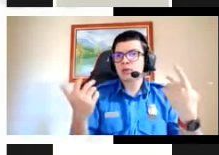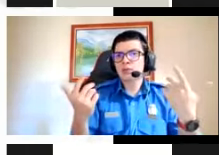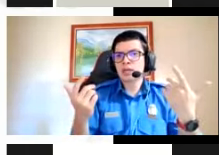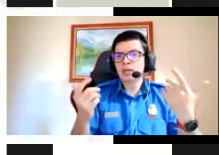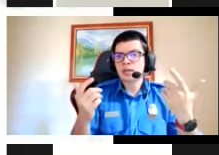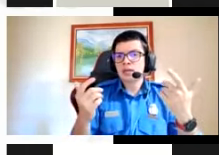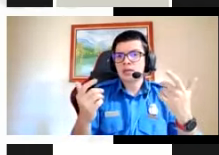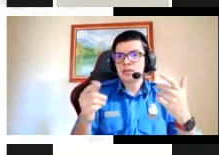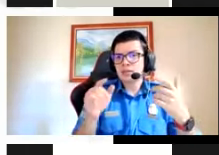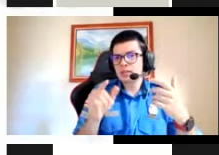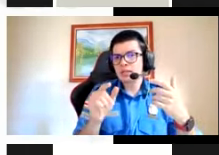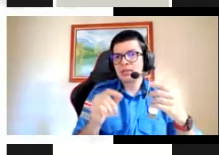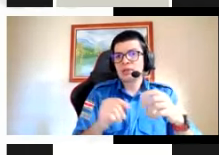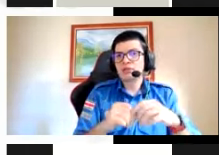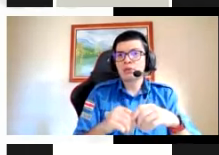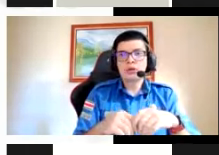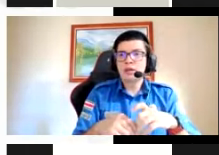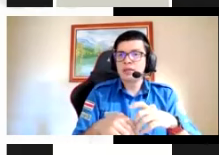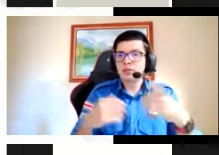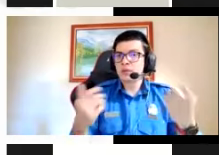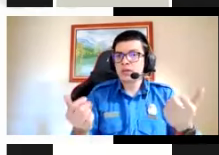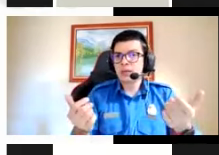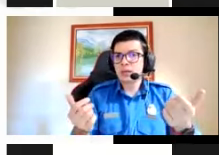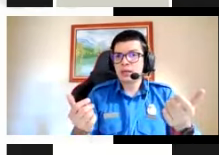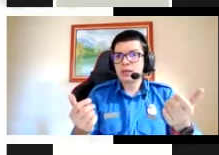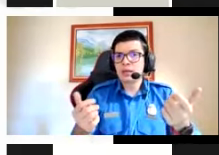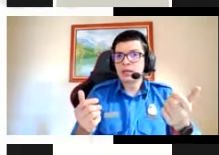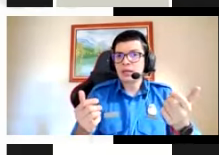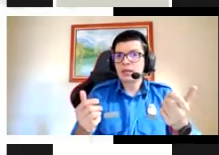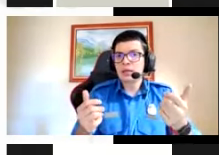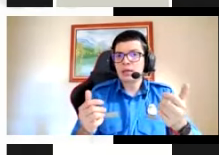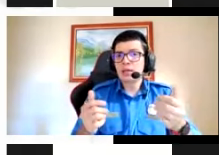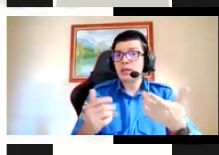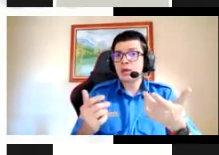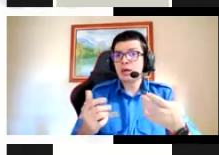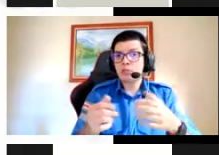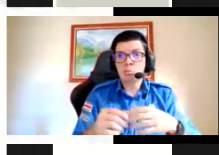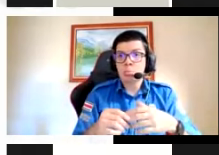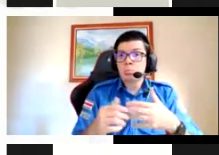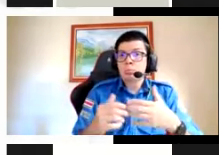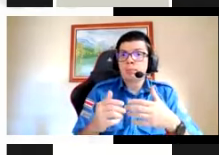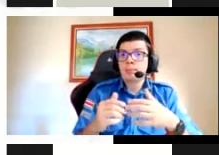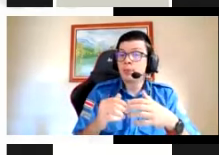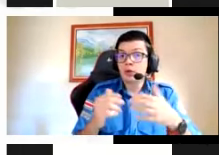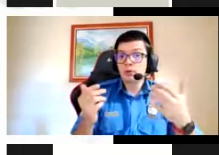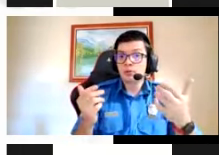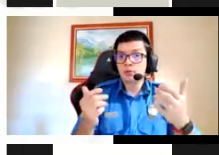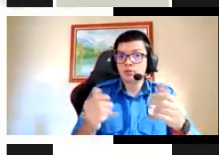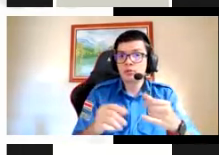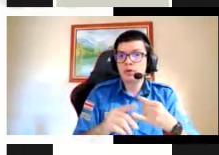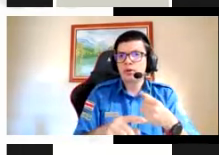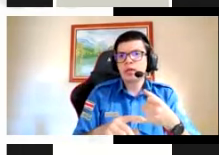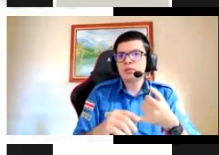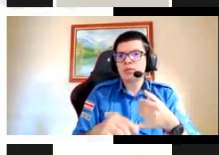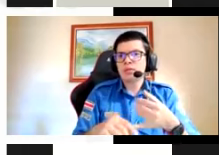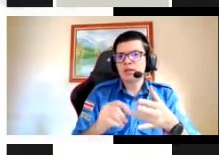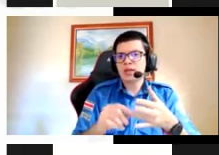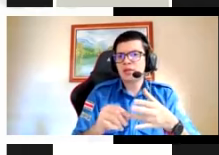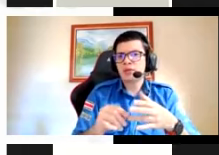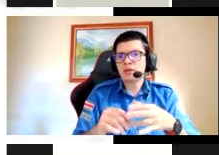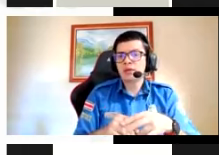caso de un accidente de un regulador que es completamente inadecuado. No, un regulador que no